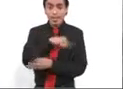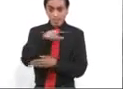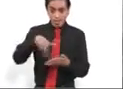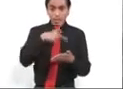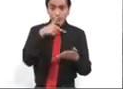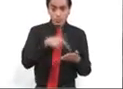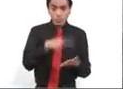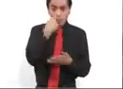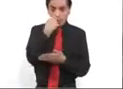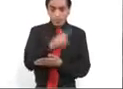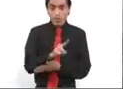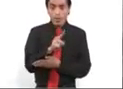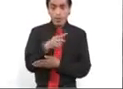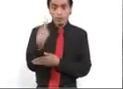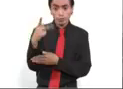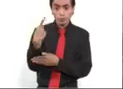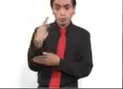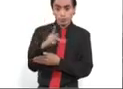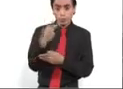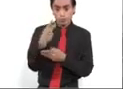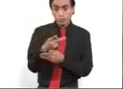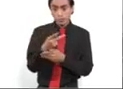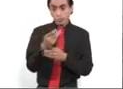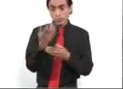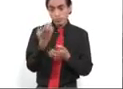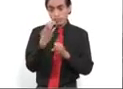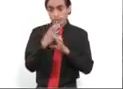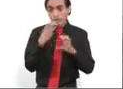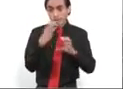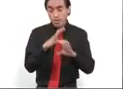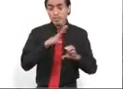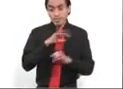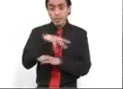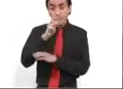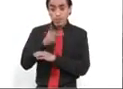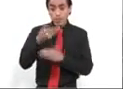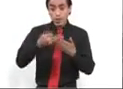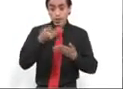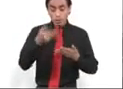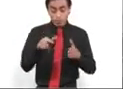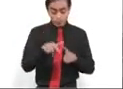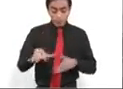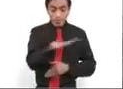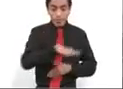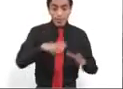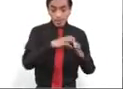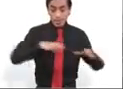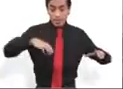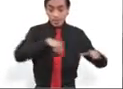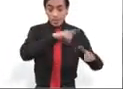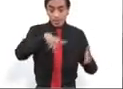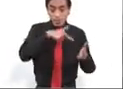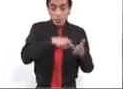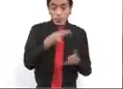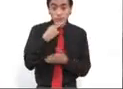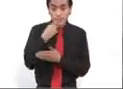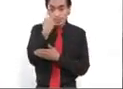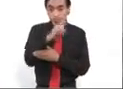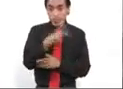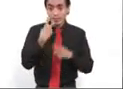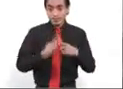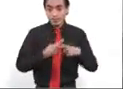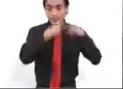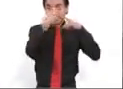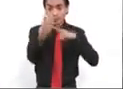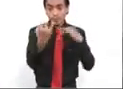la concesión de sus autobuses y dado que es muy amplio, pues que hoy sea parte también del trolebús elevado y por supuesto a